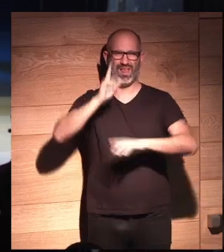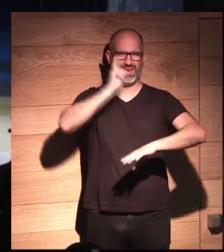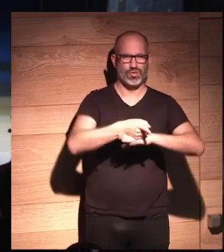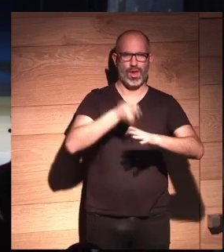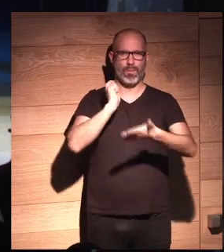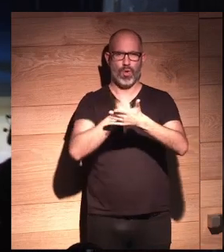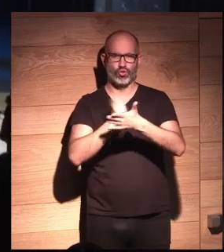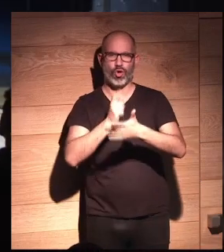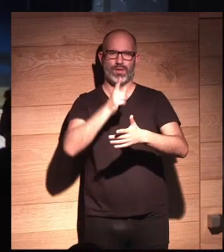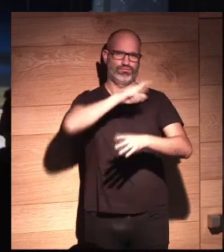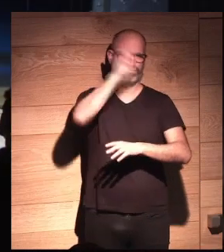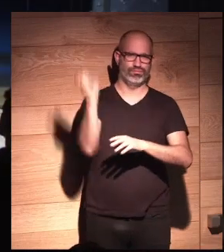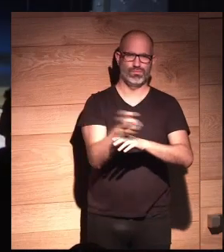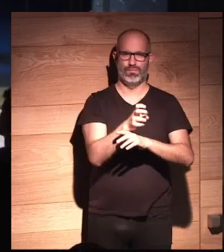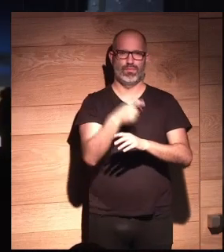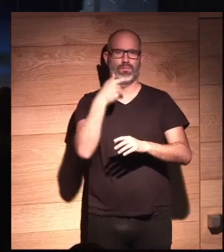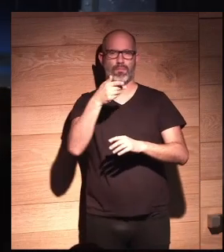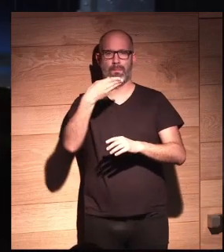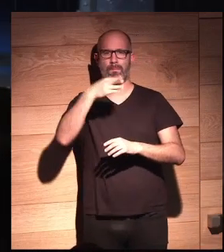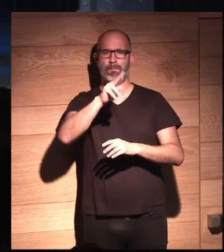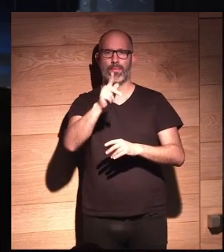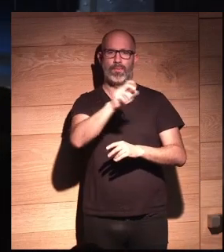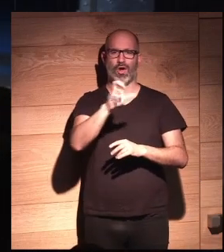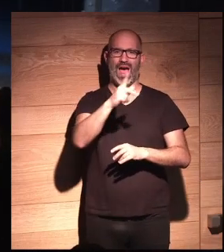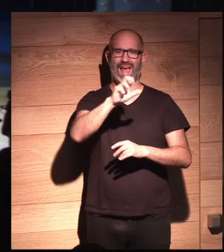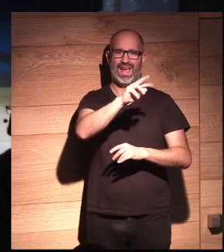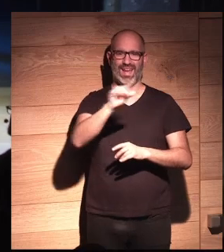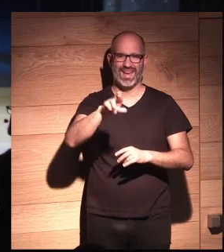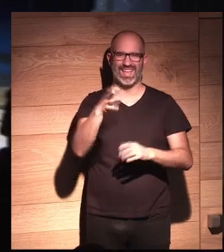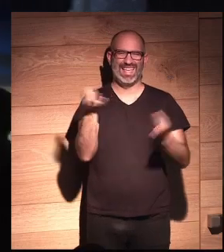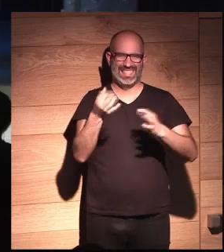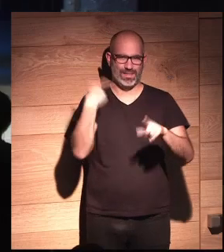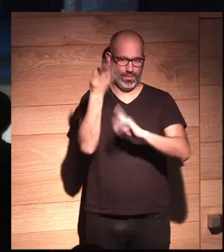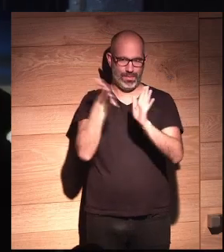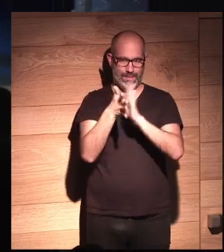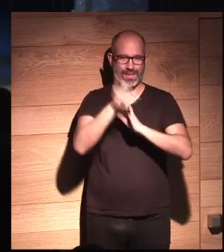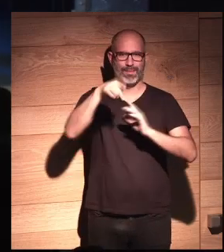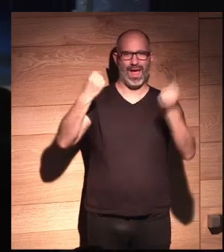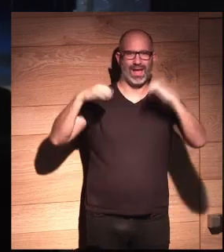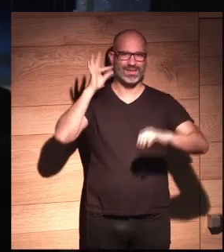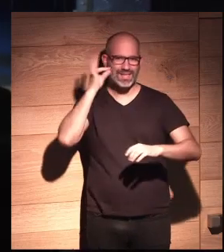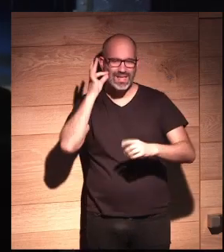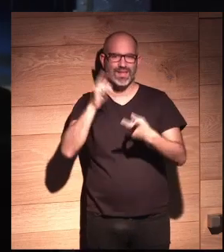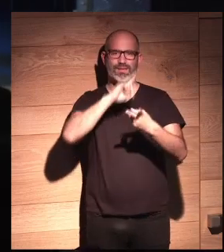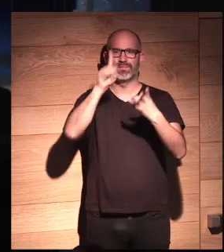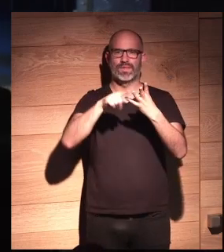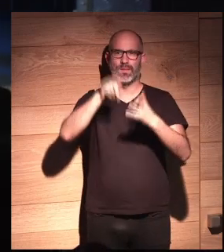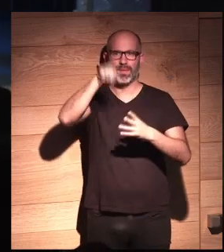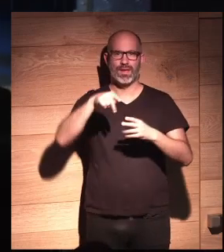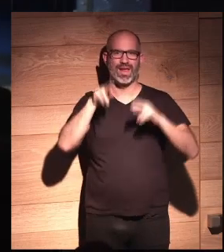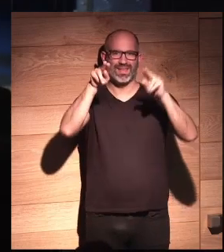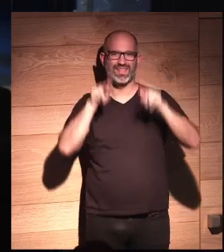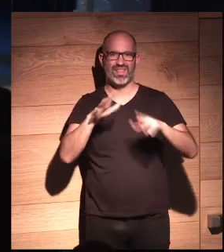directores, productores, un growth hacker que luego os contaremos qué es, también una actriz, un proyecto de